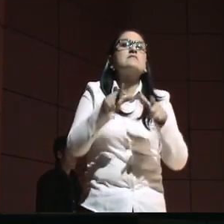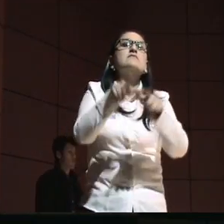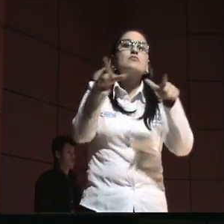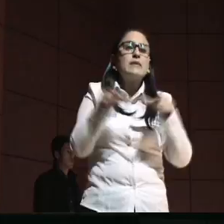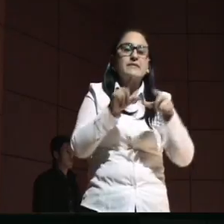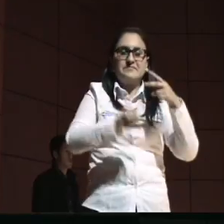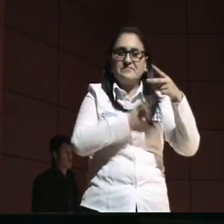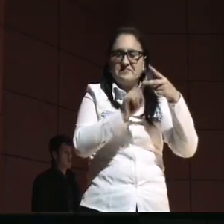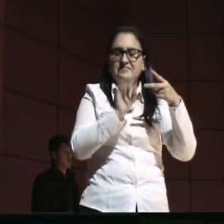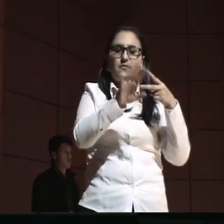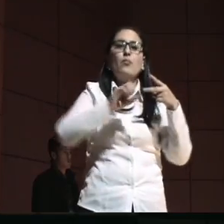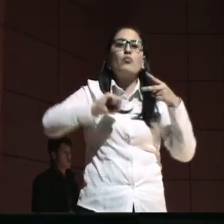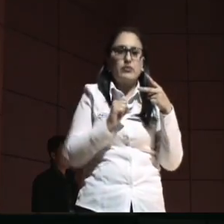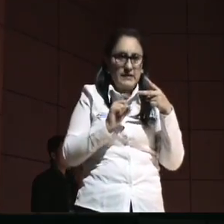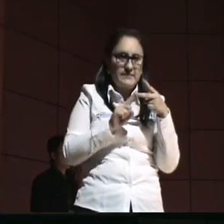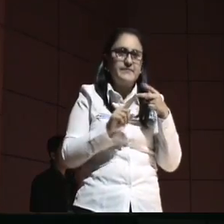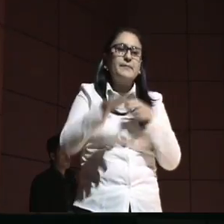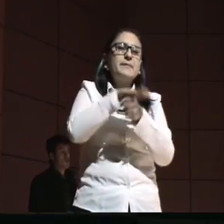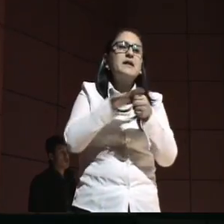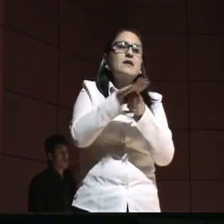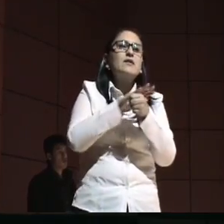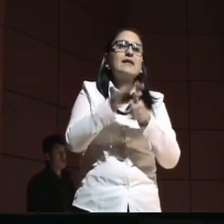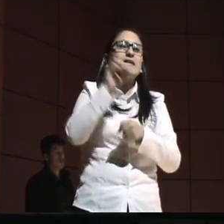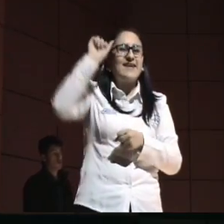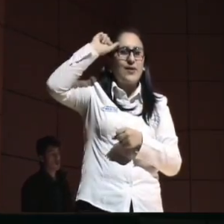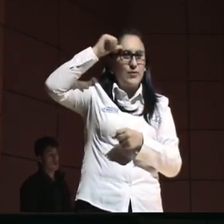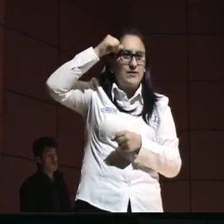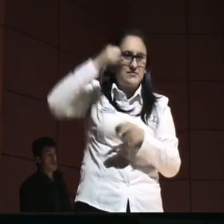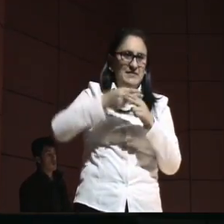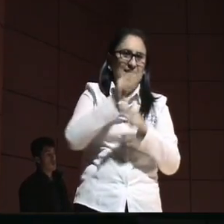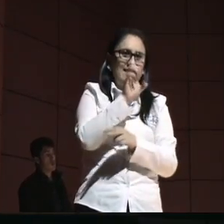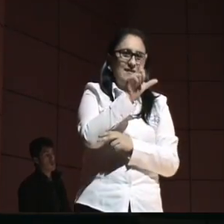Lugar: Bogotá, barrio El Recuerdo.